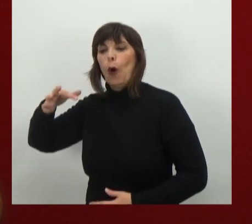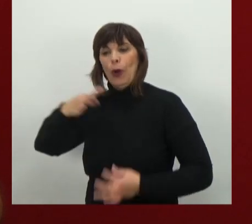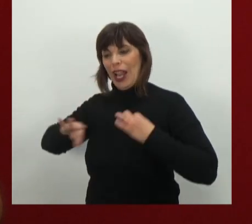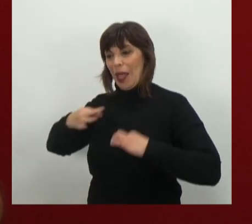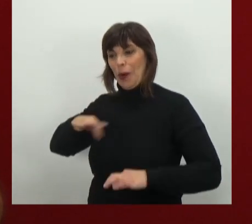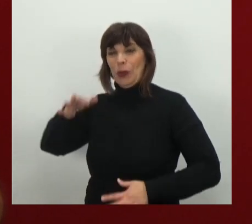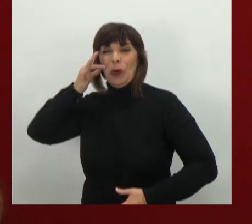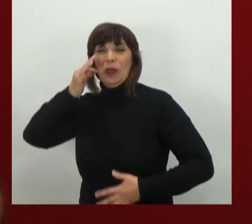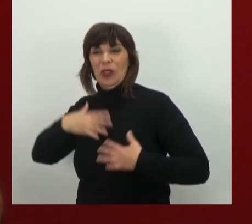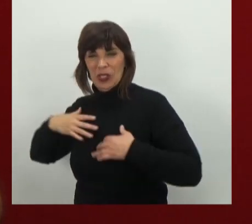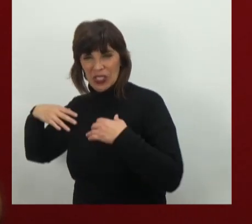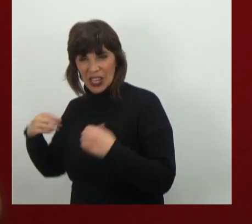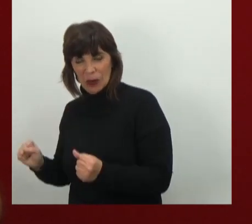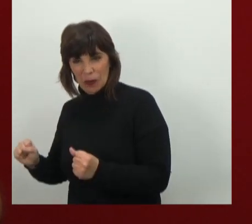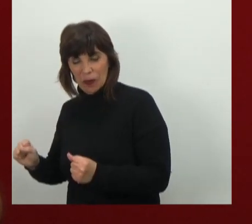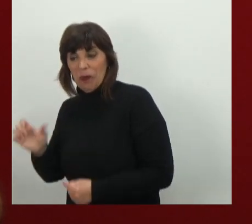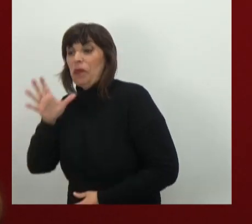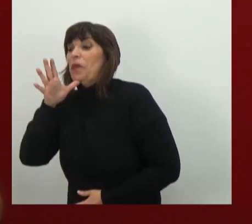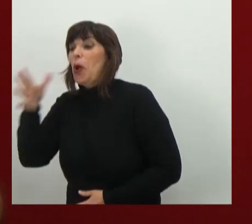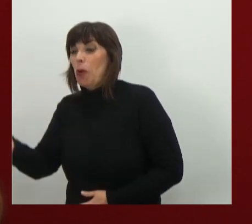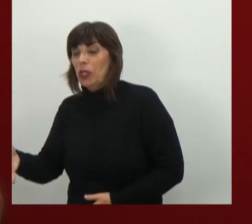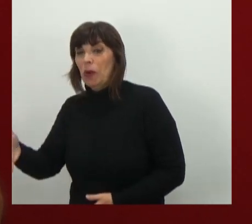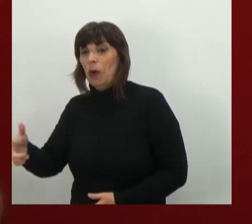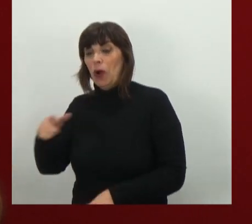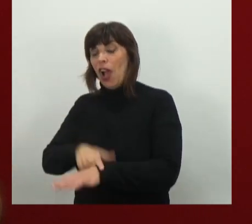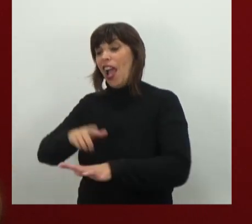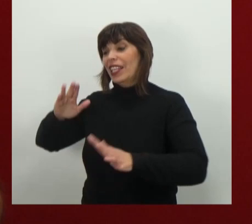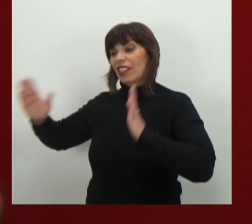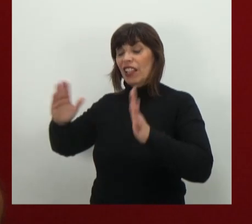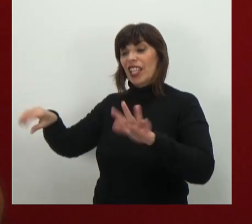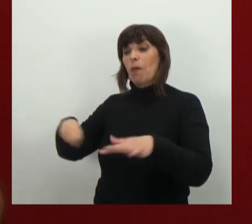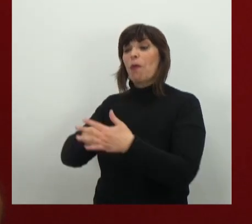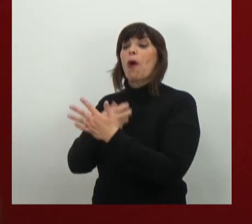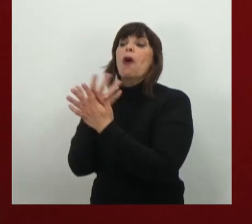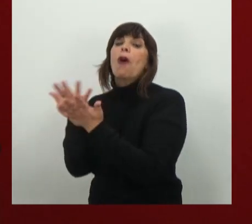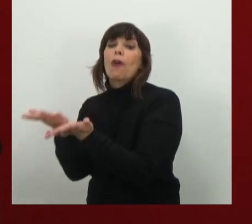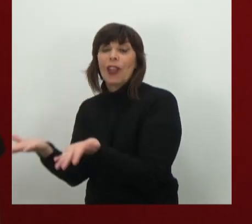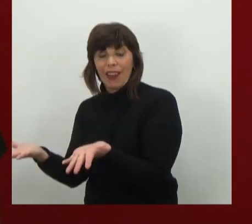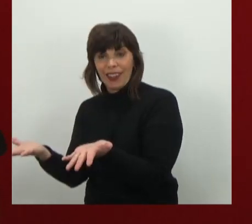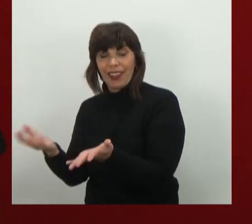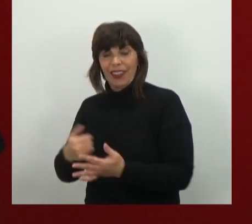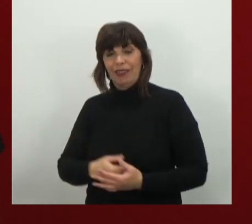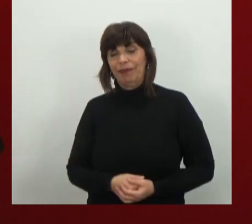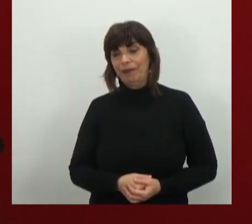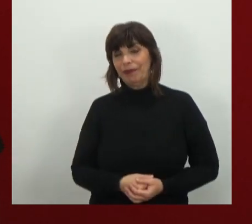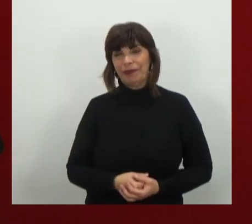con la vida, con la sanidad, con la persona y con la gracia de Jesucristo.